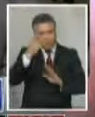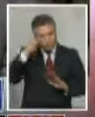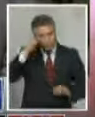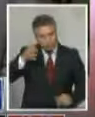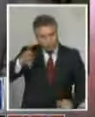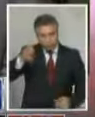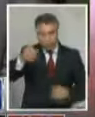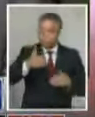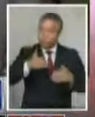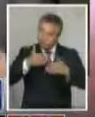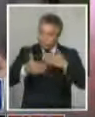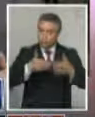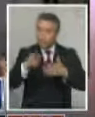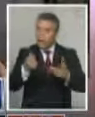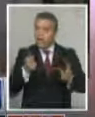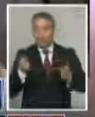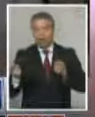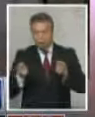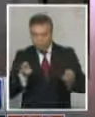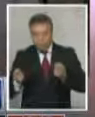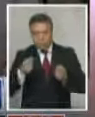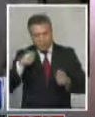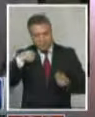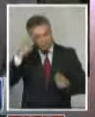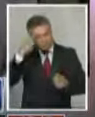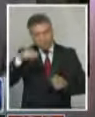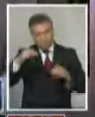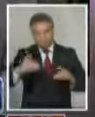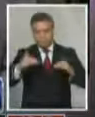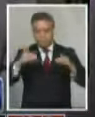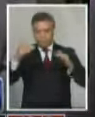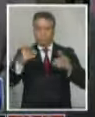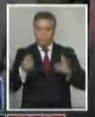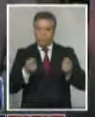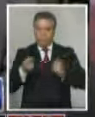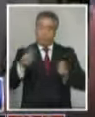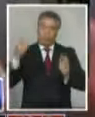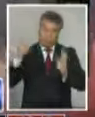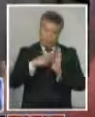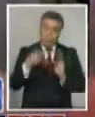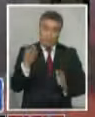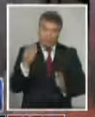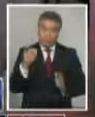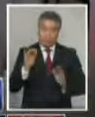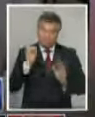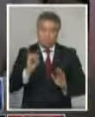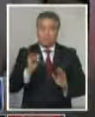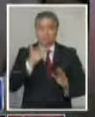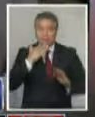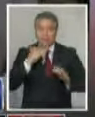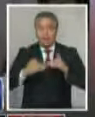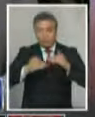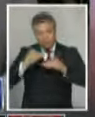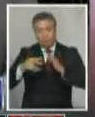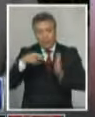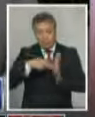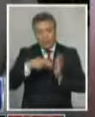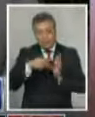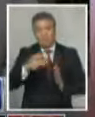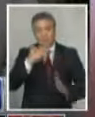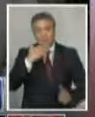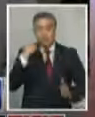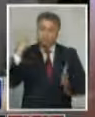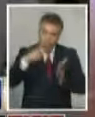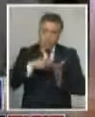de la evolución de la economía, de nuestras expectativas para la evolución de la economía en lo que queda del 2014 y la evolución esperada para el año